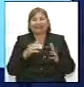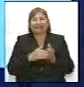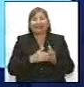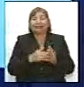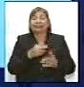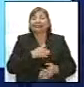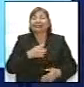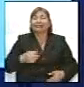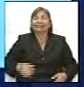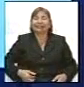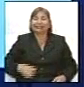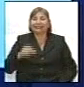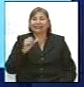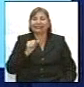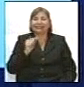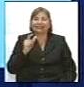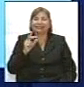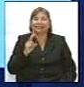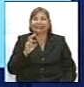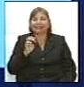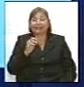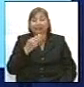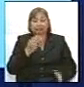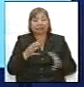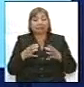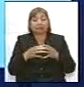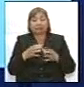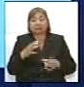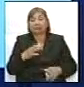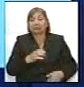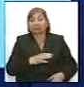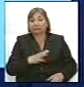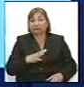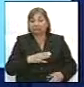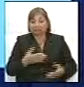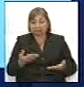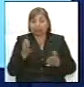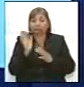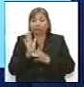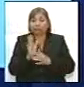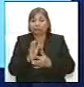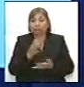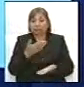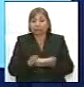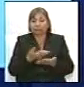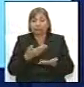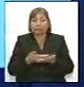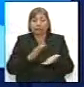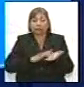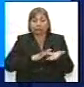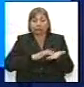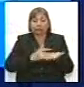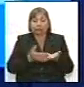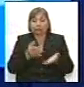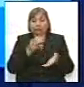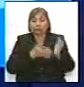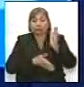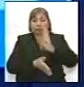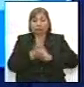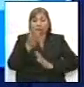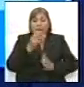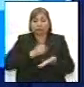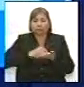y el presidente del Congreso, Daniel Salaverry, se presentó ante la Comisión de Ética, donde demostró con un estudio grafotécnico que se ha